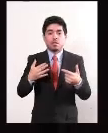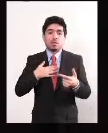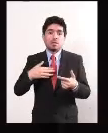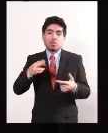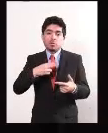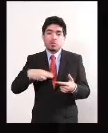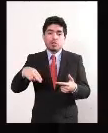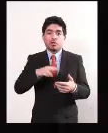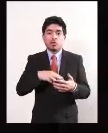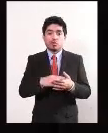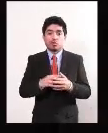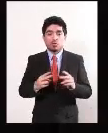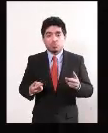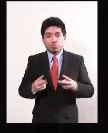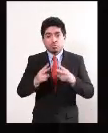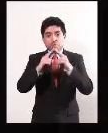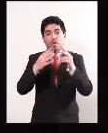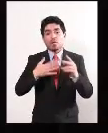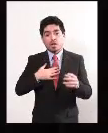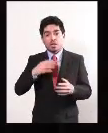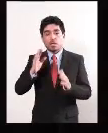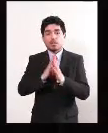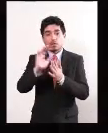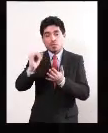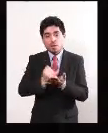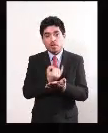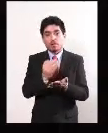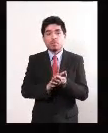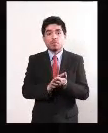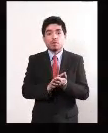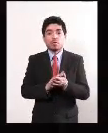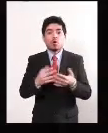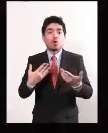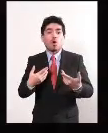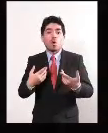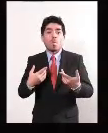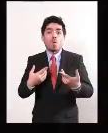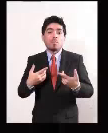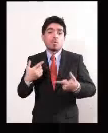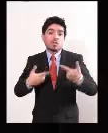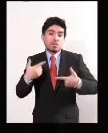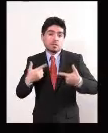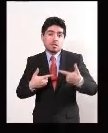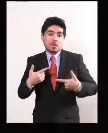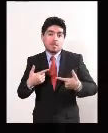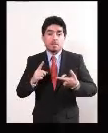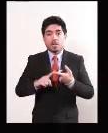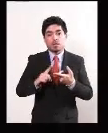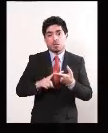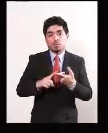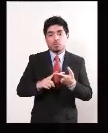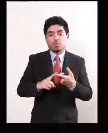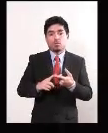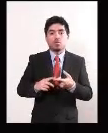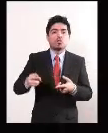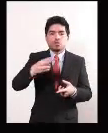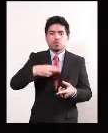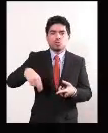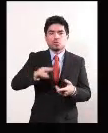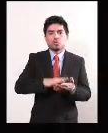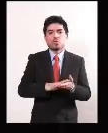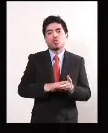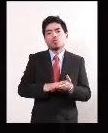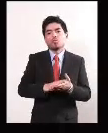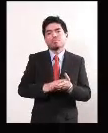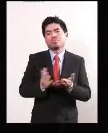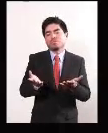ido cobijando en nuestra comuna como partido. ¿Por qué digo esto? Porque muchos de nosotros dejan